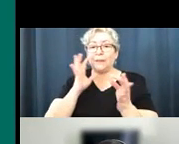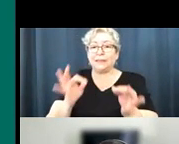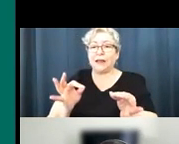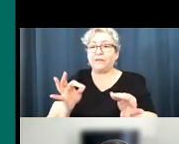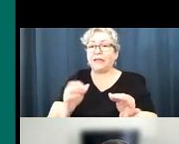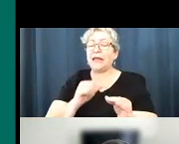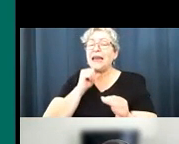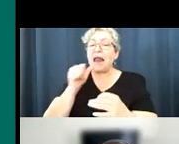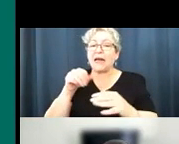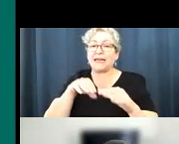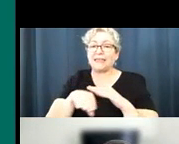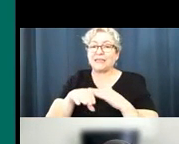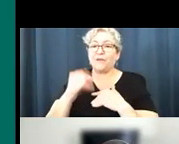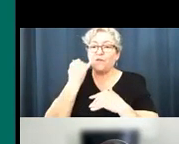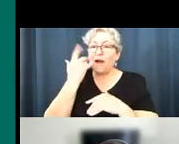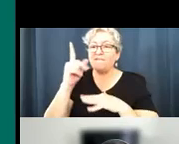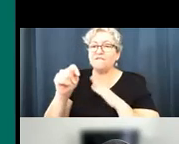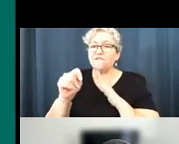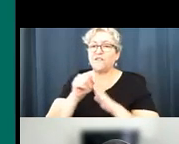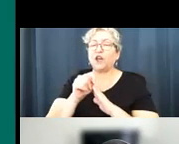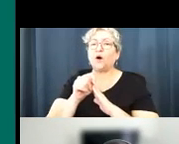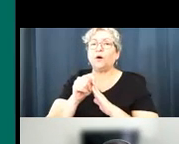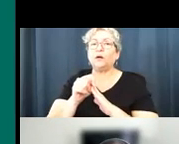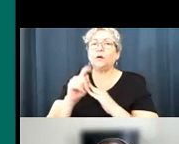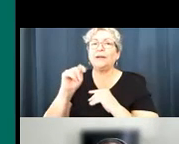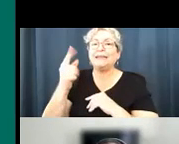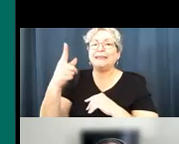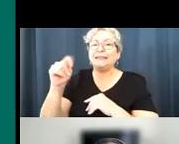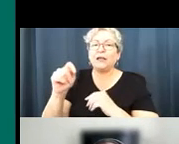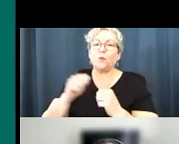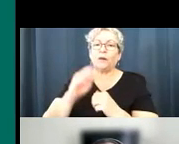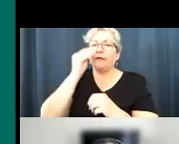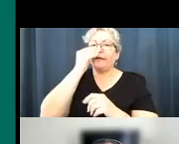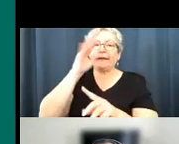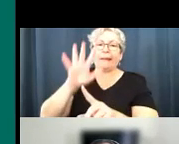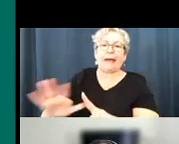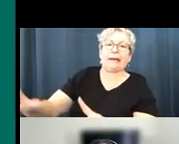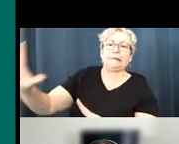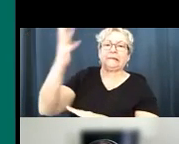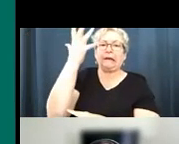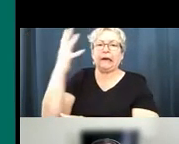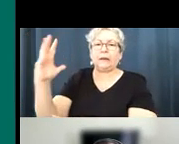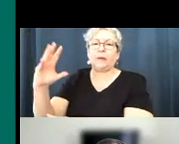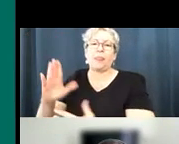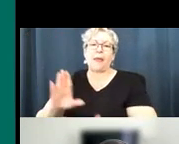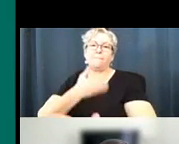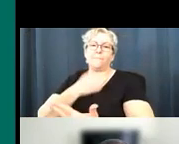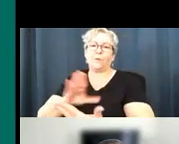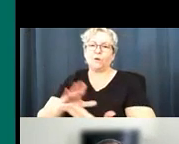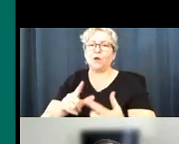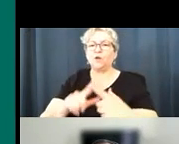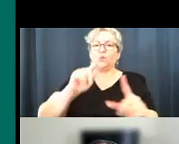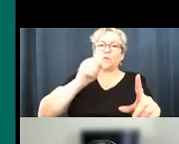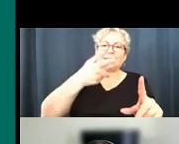sería no accesible si usted tiene un video que es un texto con un trasfondo,